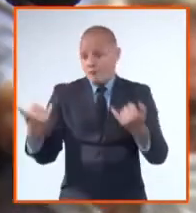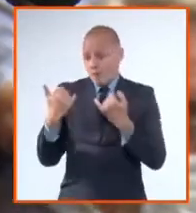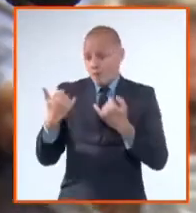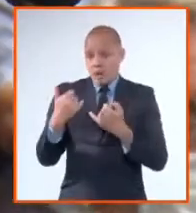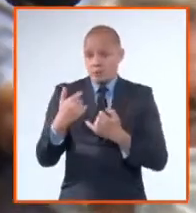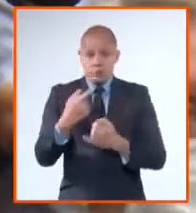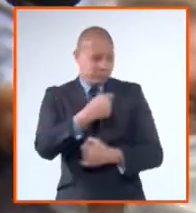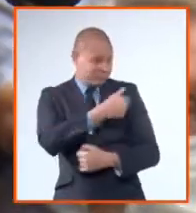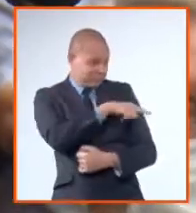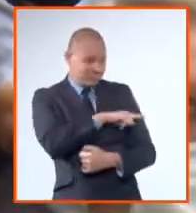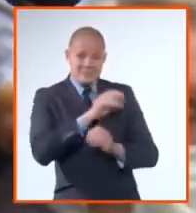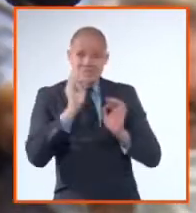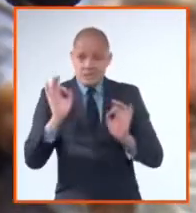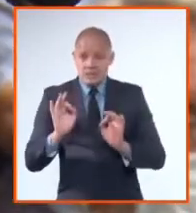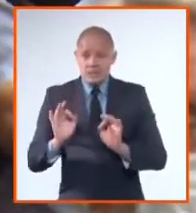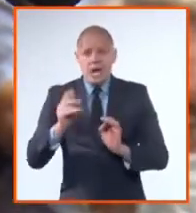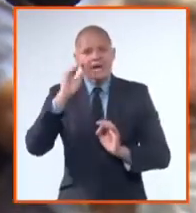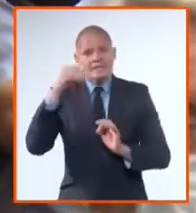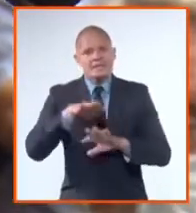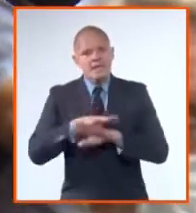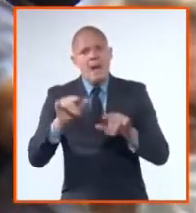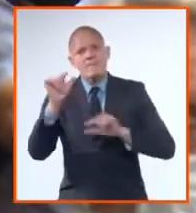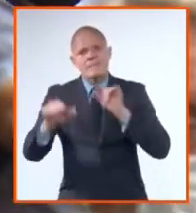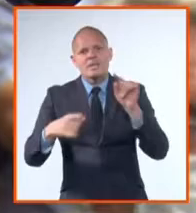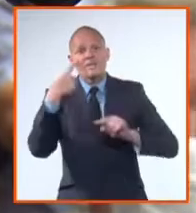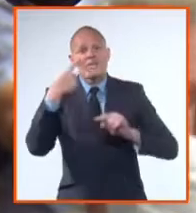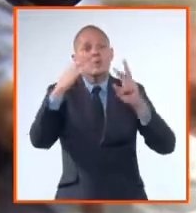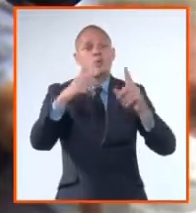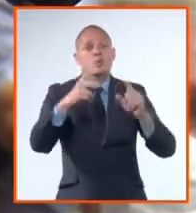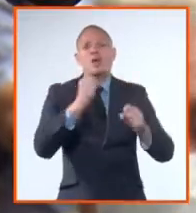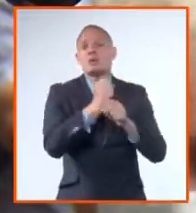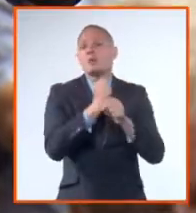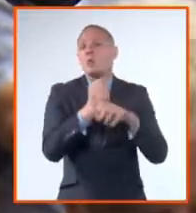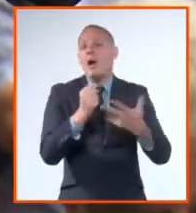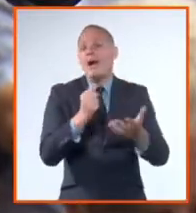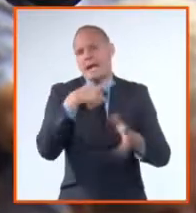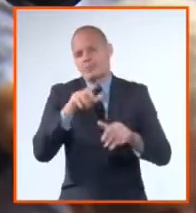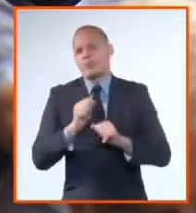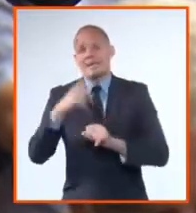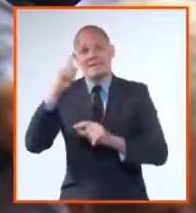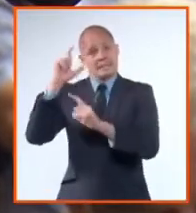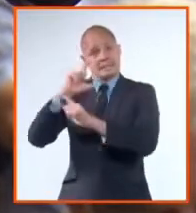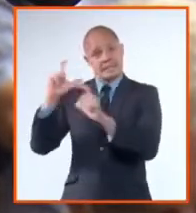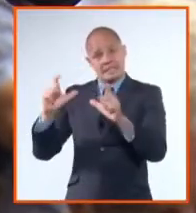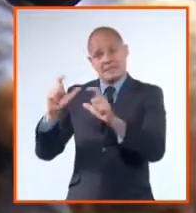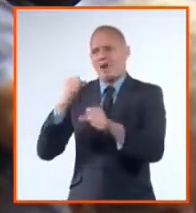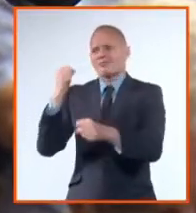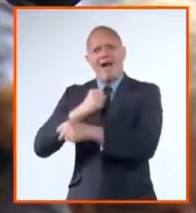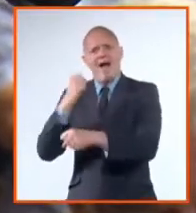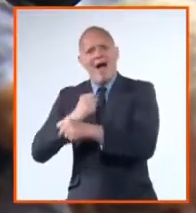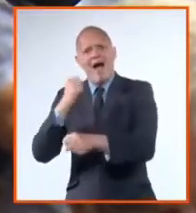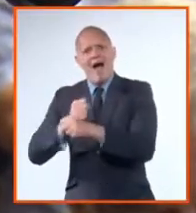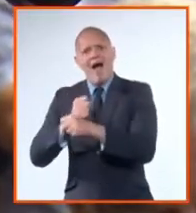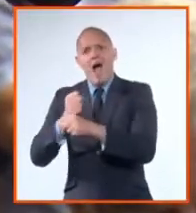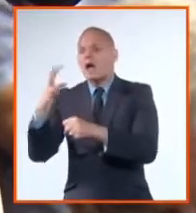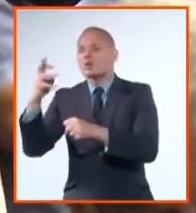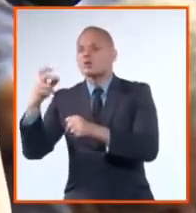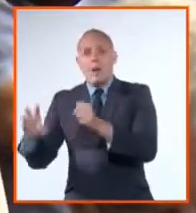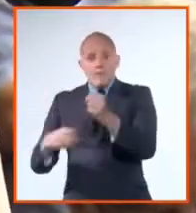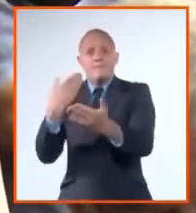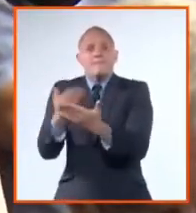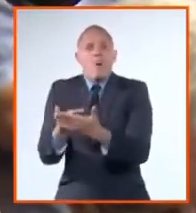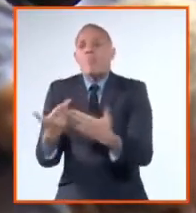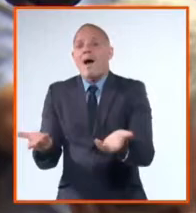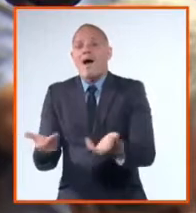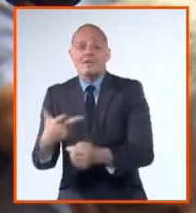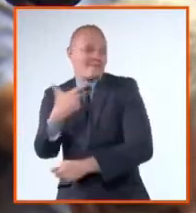gente cuando hemos estado complicados y sale la prueba de una vacuna, es lo mejor. ¿Por qué? Porque es otro de los elementos que